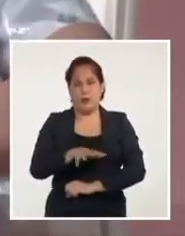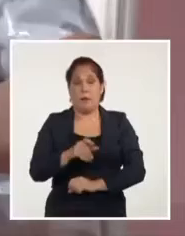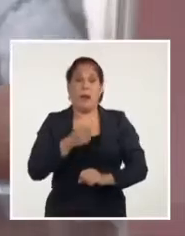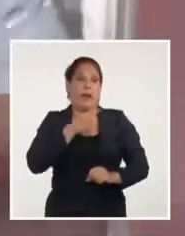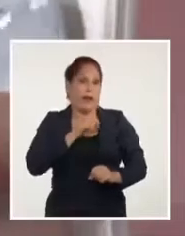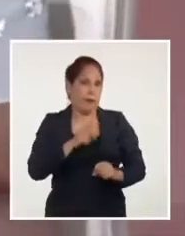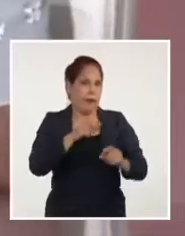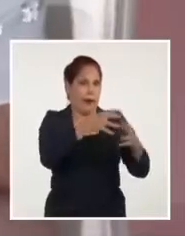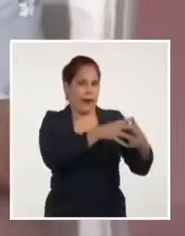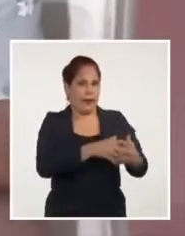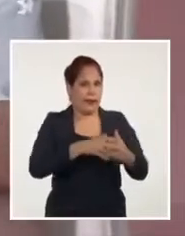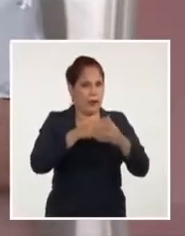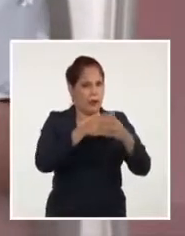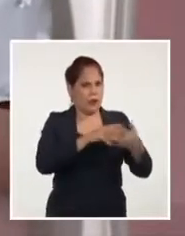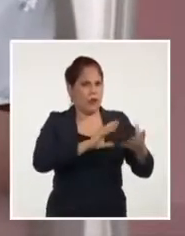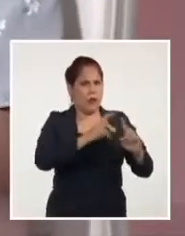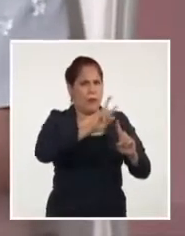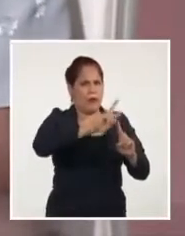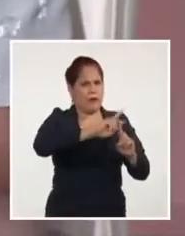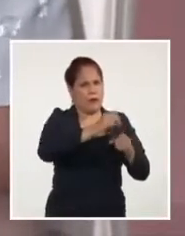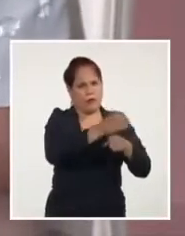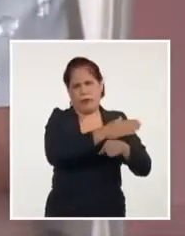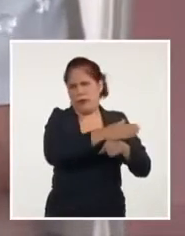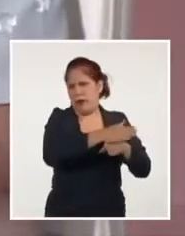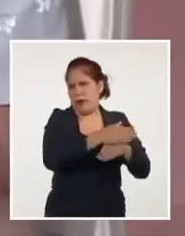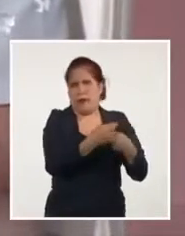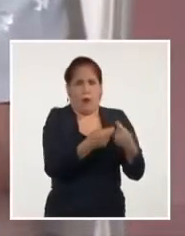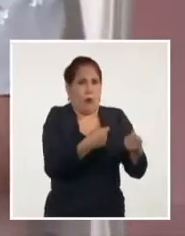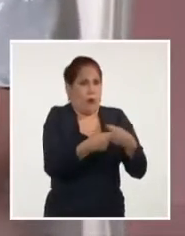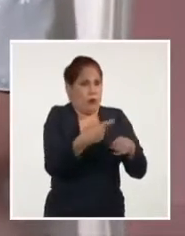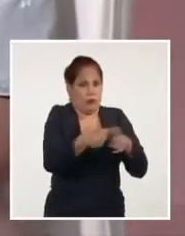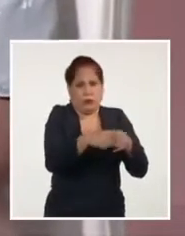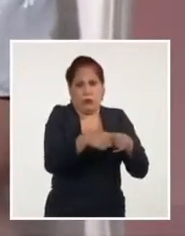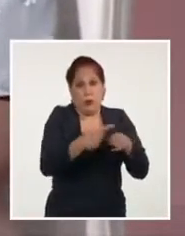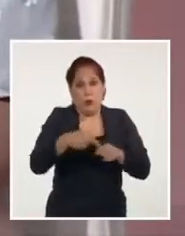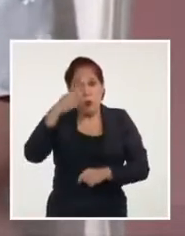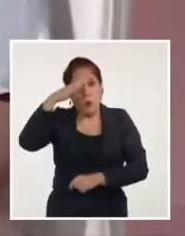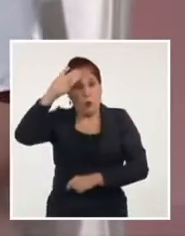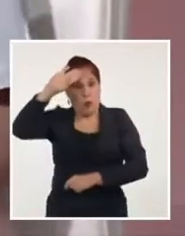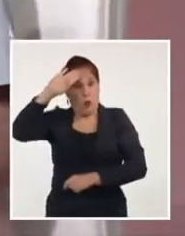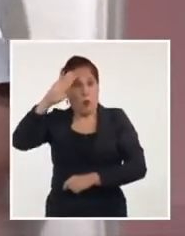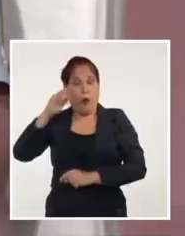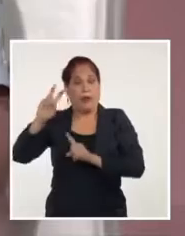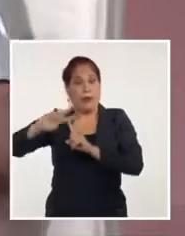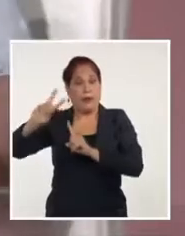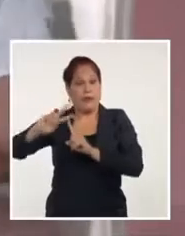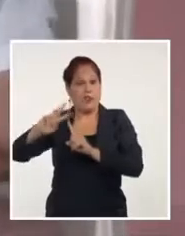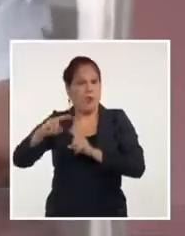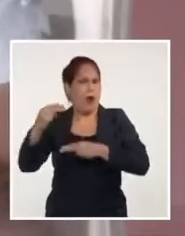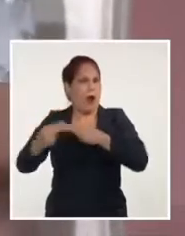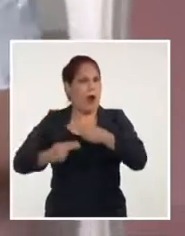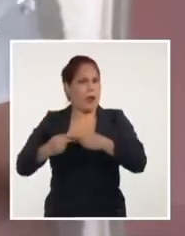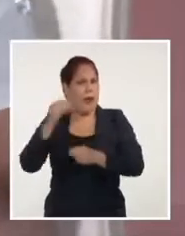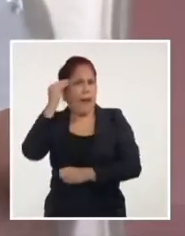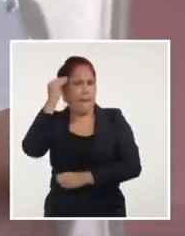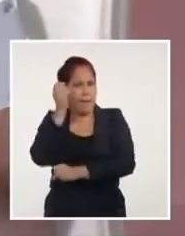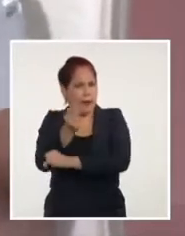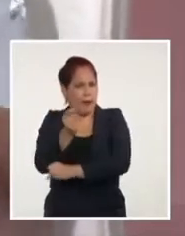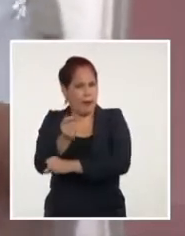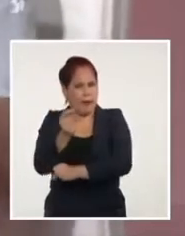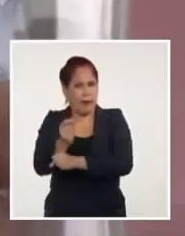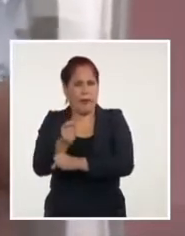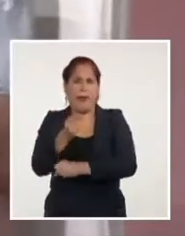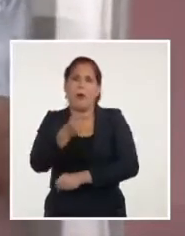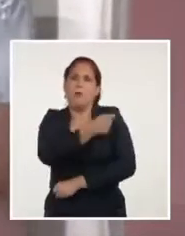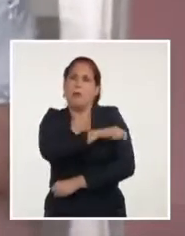también es criticado. O sea, en este mundo tenemos que tener claro de que contra Cuba hay que criticarlo todo. Lo bueno y lo malo que hagamos se va a criticar.